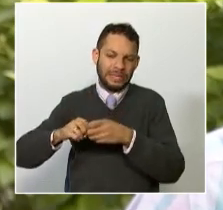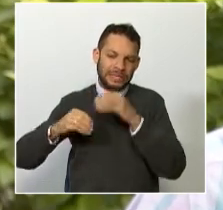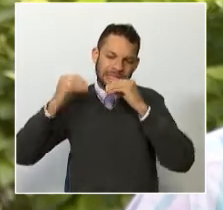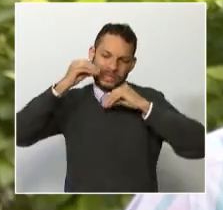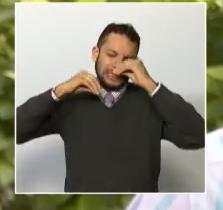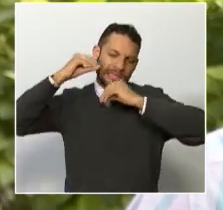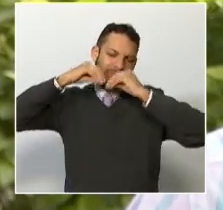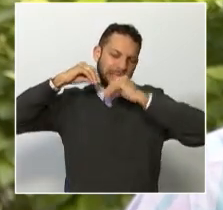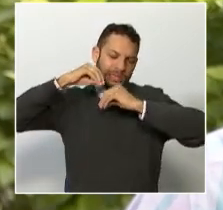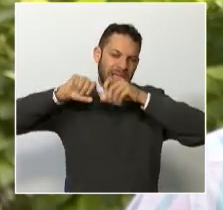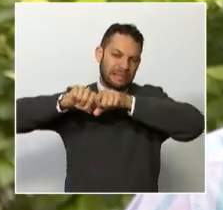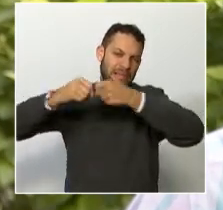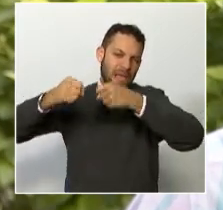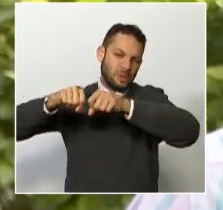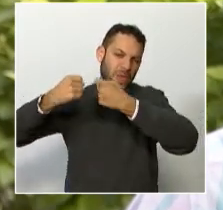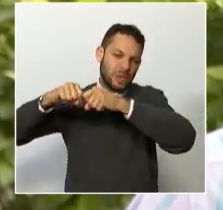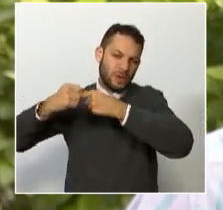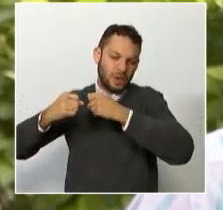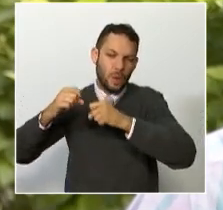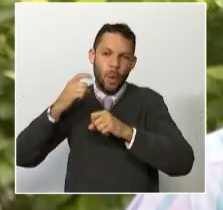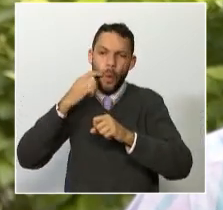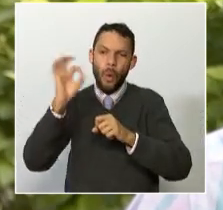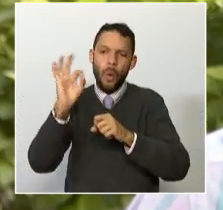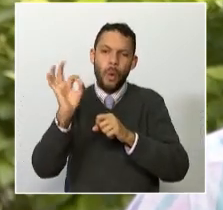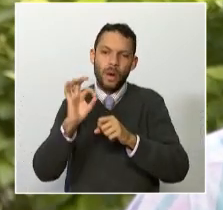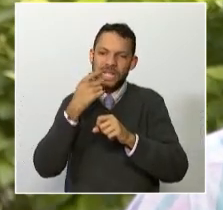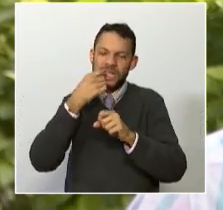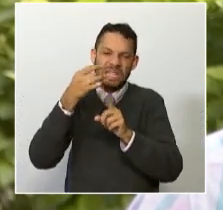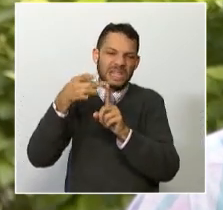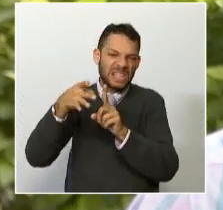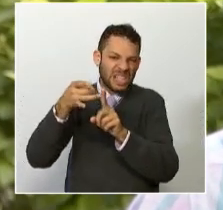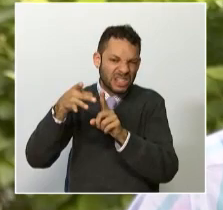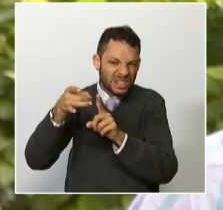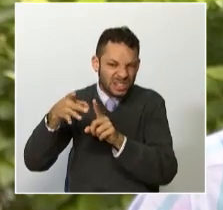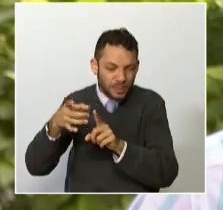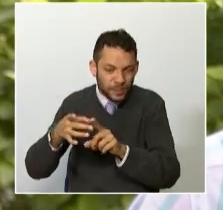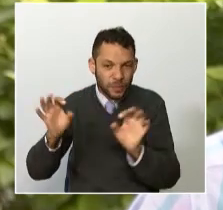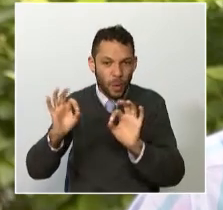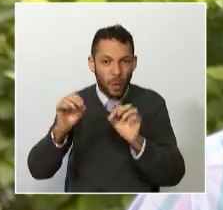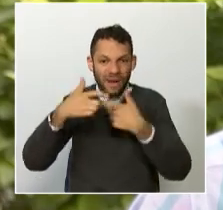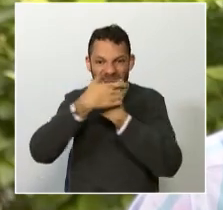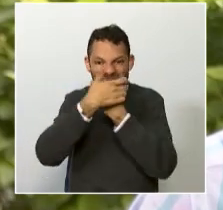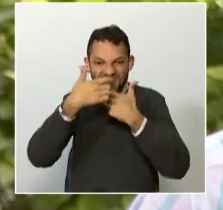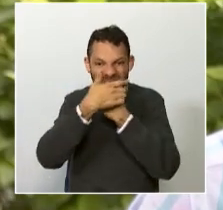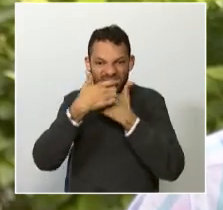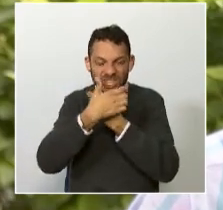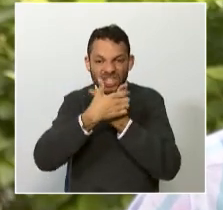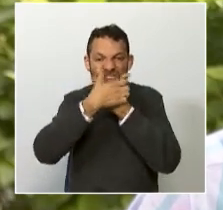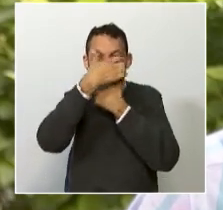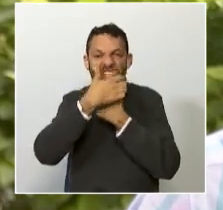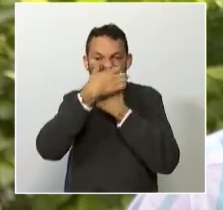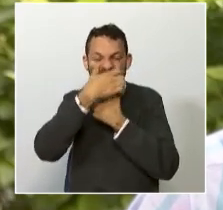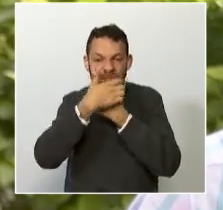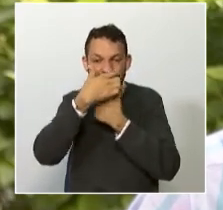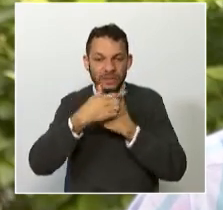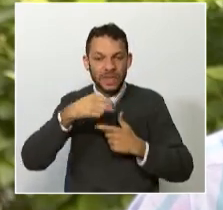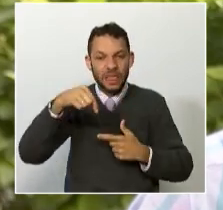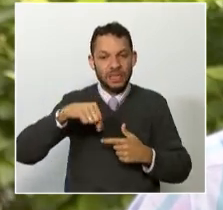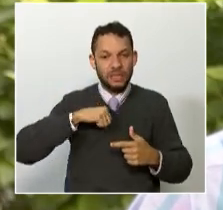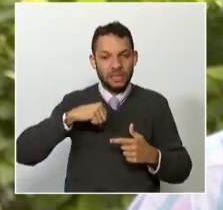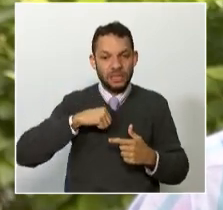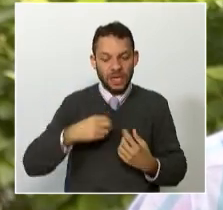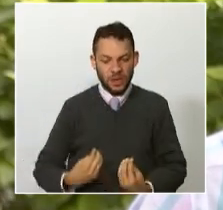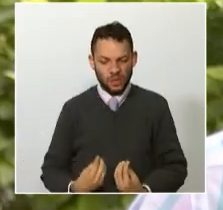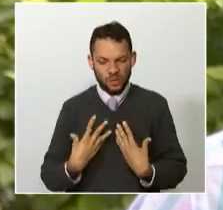o muchísima combinación de metales o prótesis dentales, cajitas de dientes contaminadas con hongos